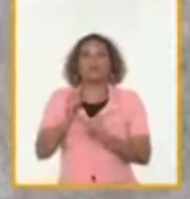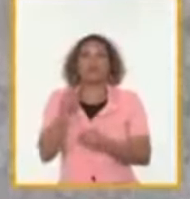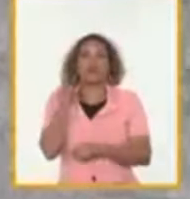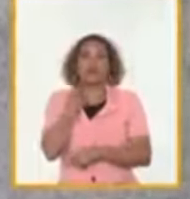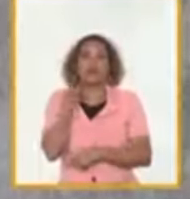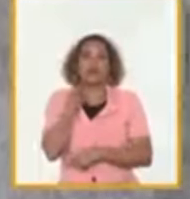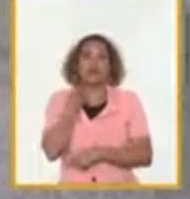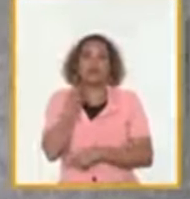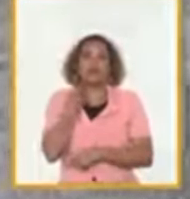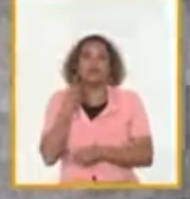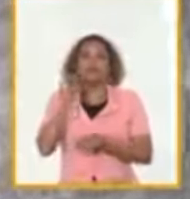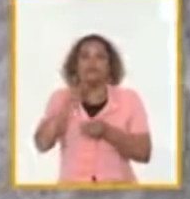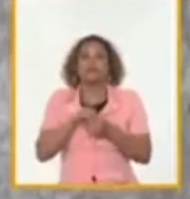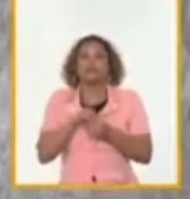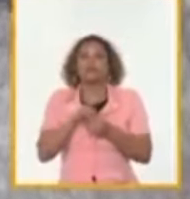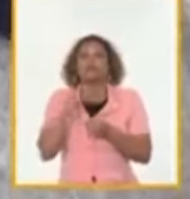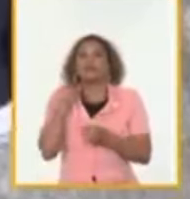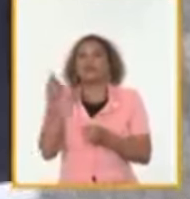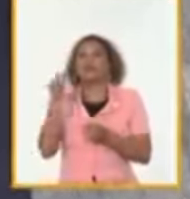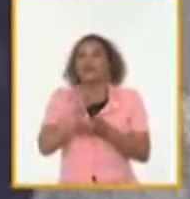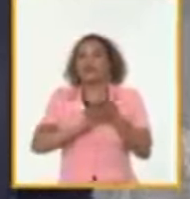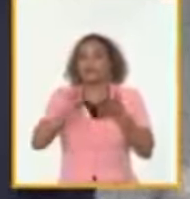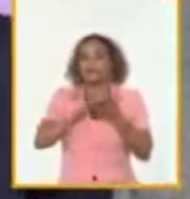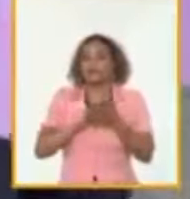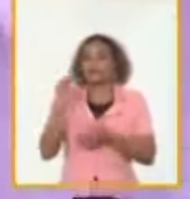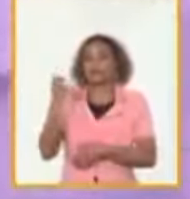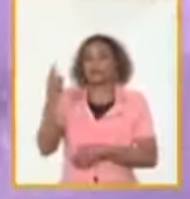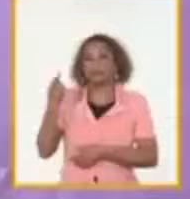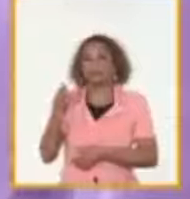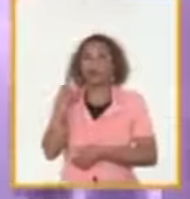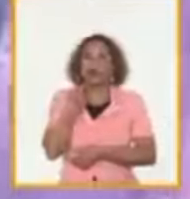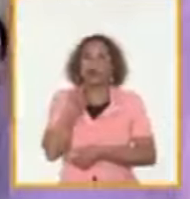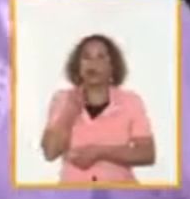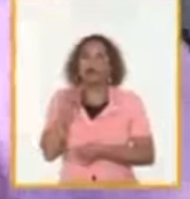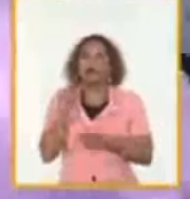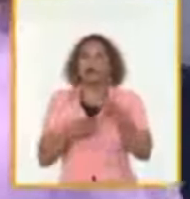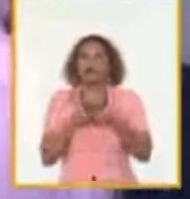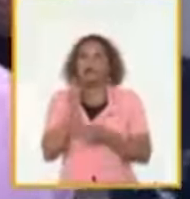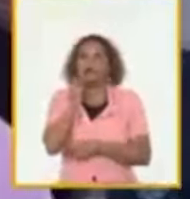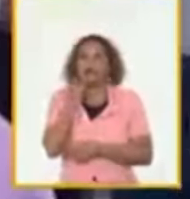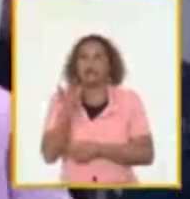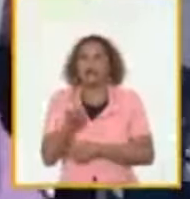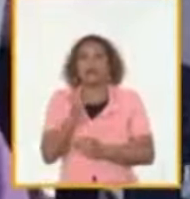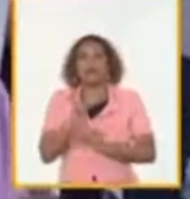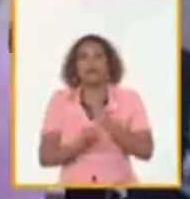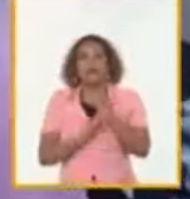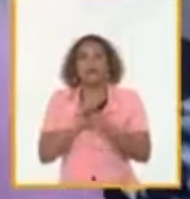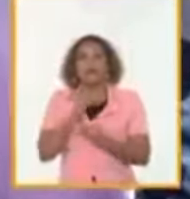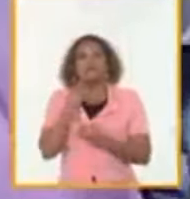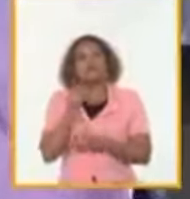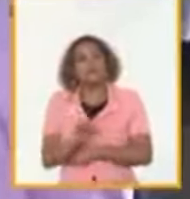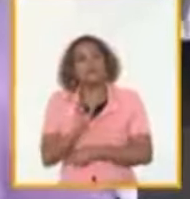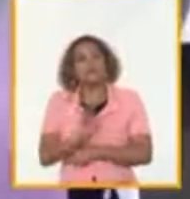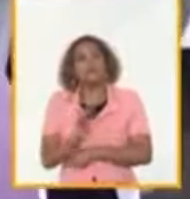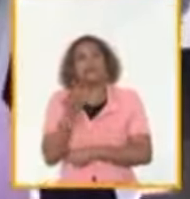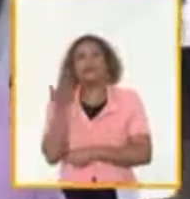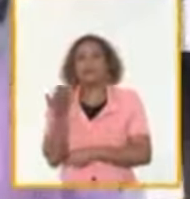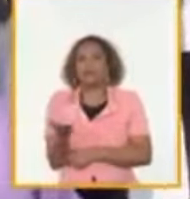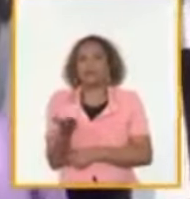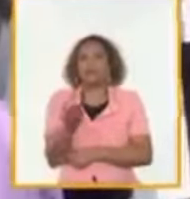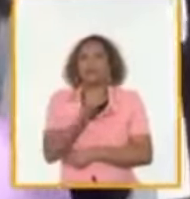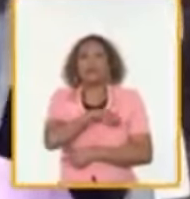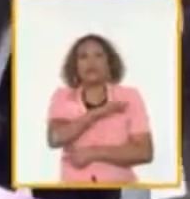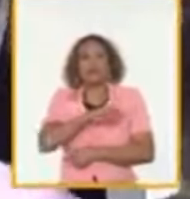incluyendo en el plan de la economía todos los años haciendo un poquito más para poder ir recuperando siempre le pedimos a nuestra población a nuestra